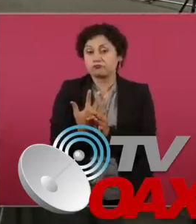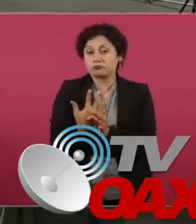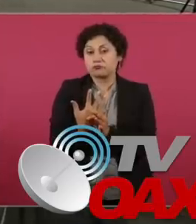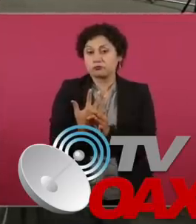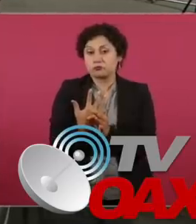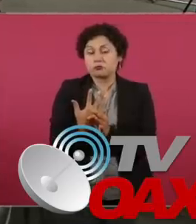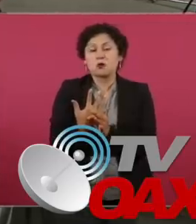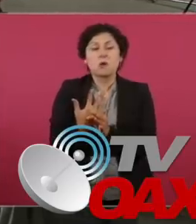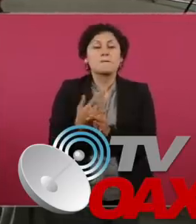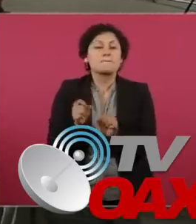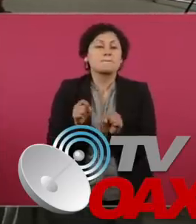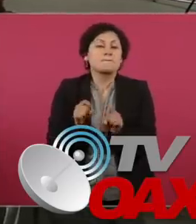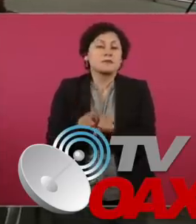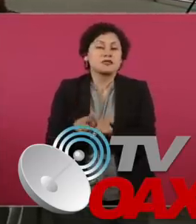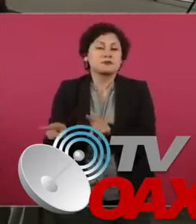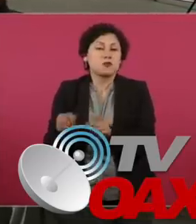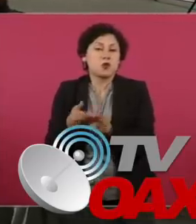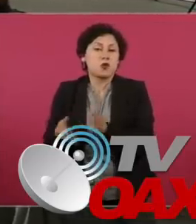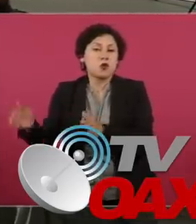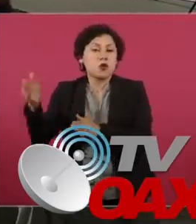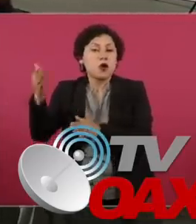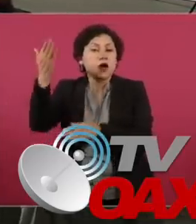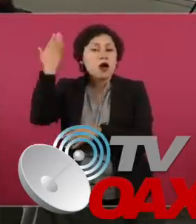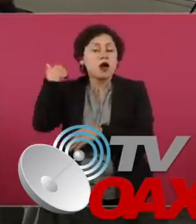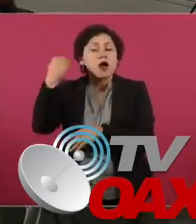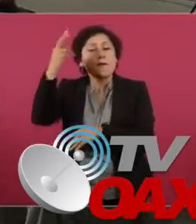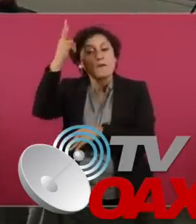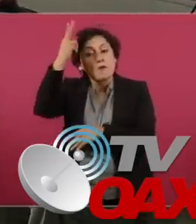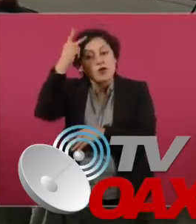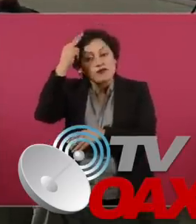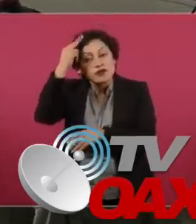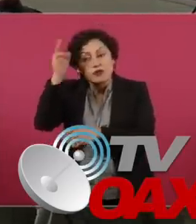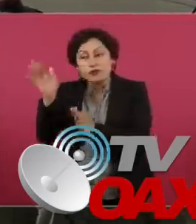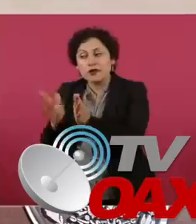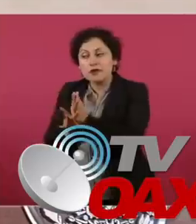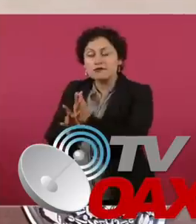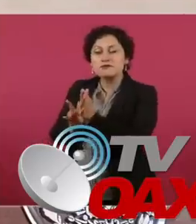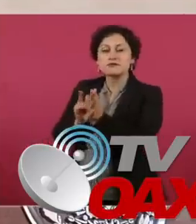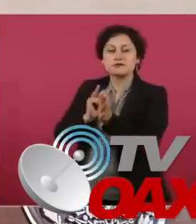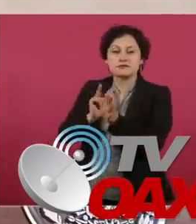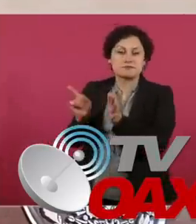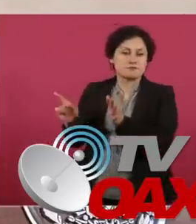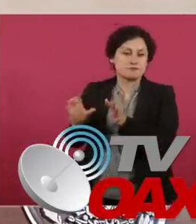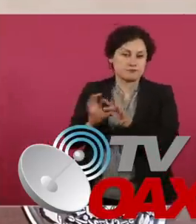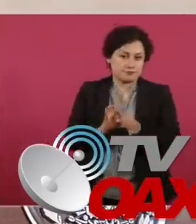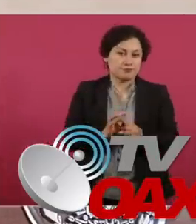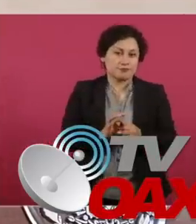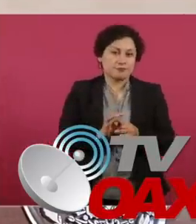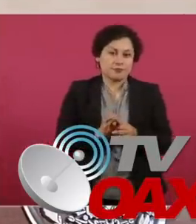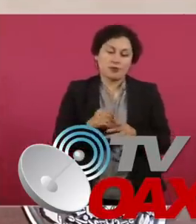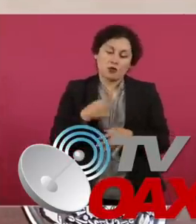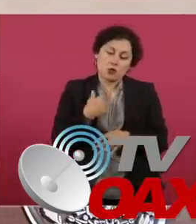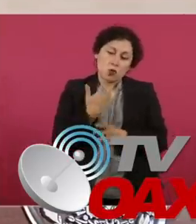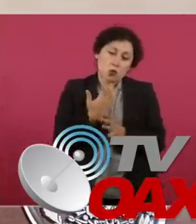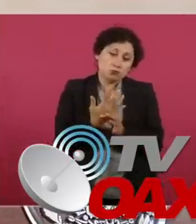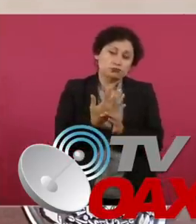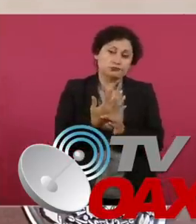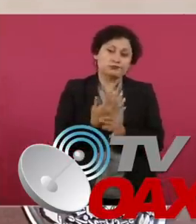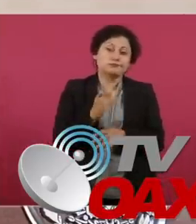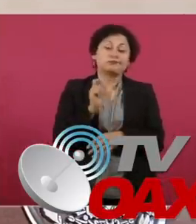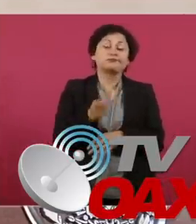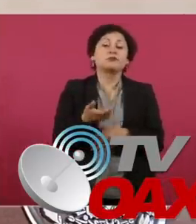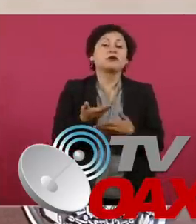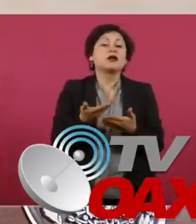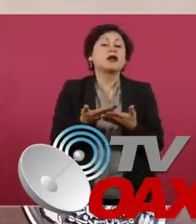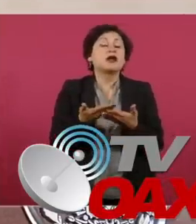parafraseando a Porfirio Díaz, que ahora se puede decir: